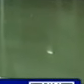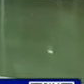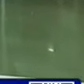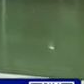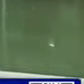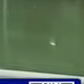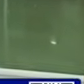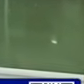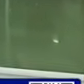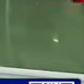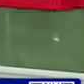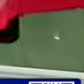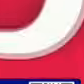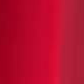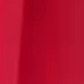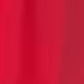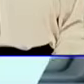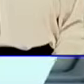espera.